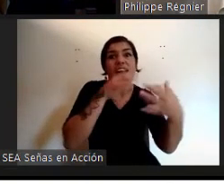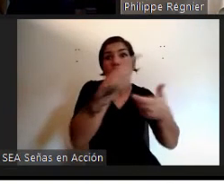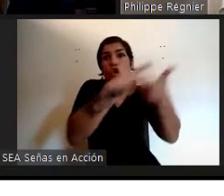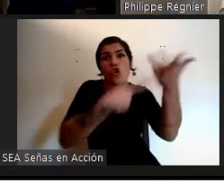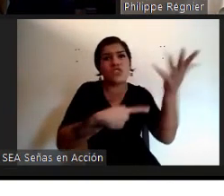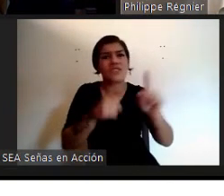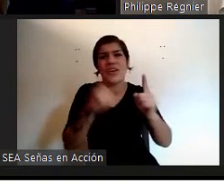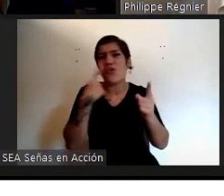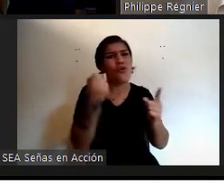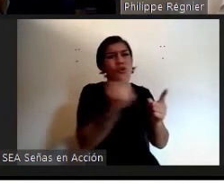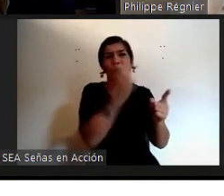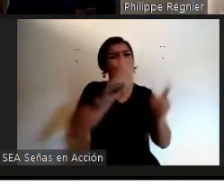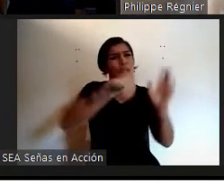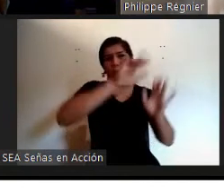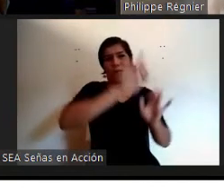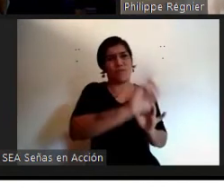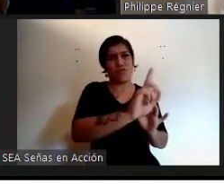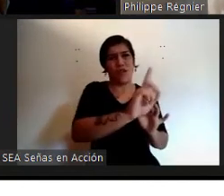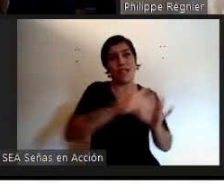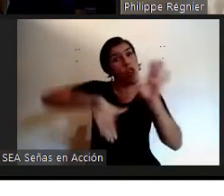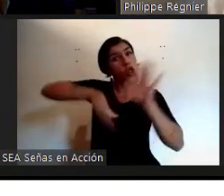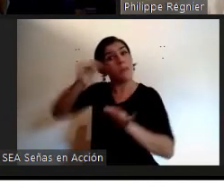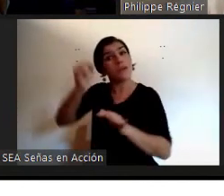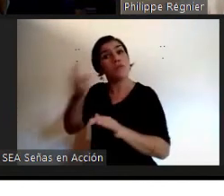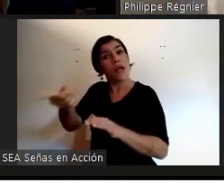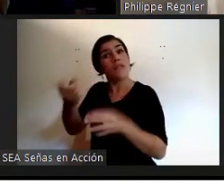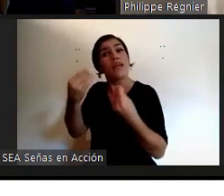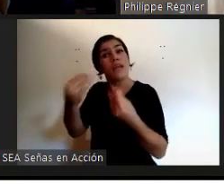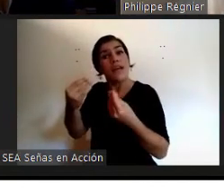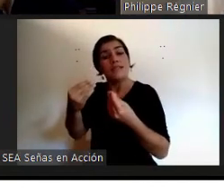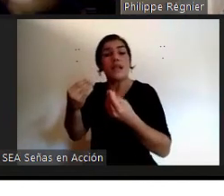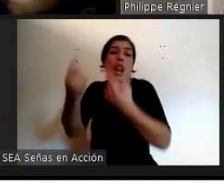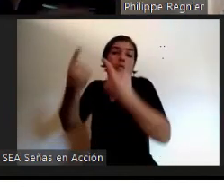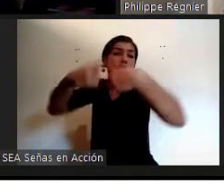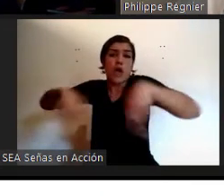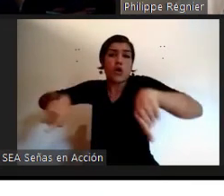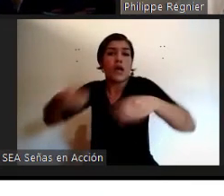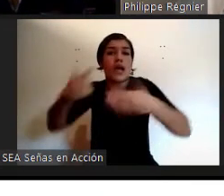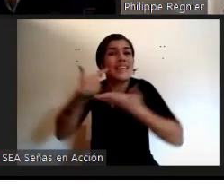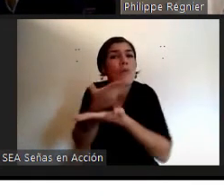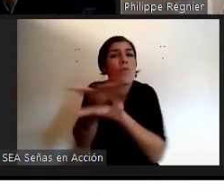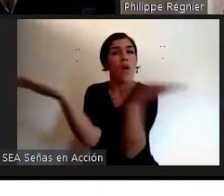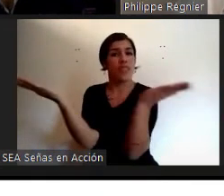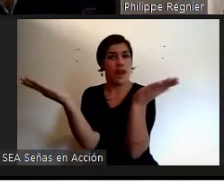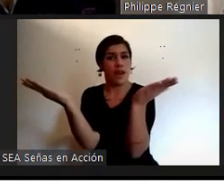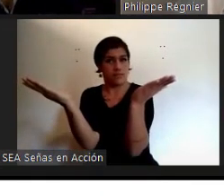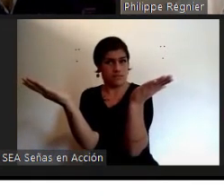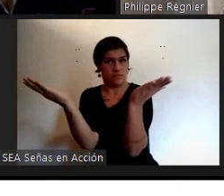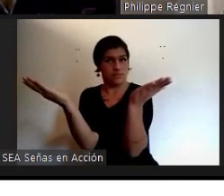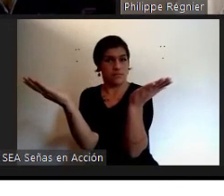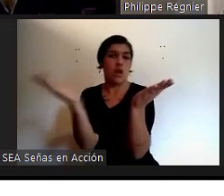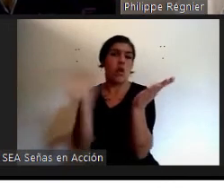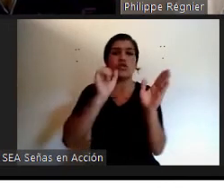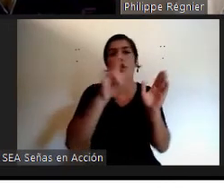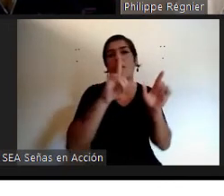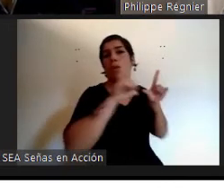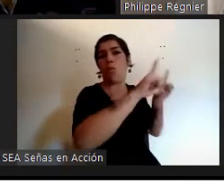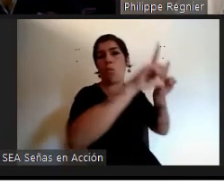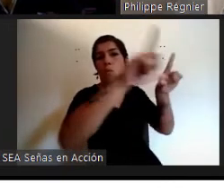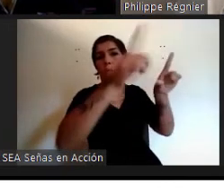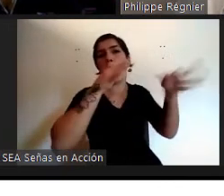the y por la venta de elementos de merchandising. En todo este marco, que voy a hacer